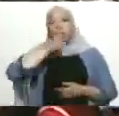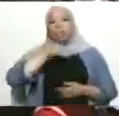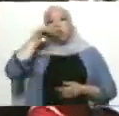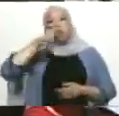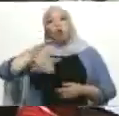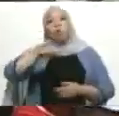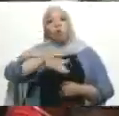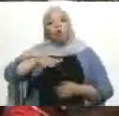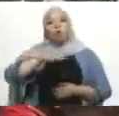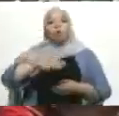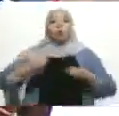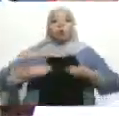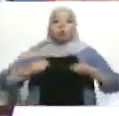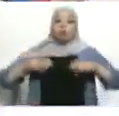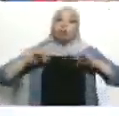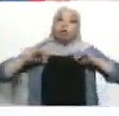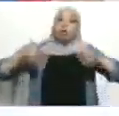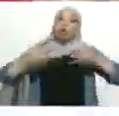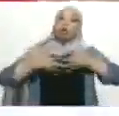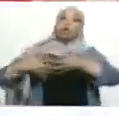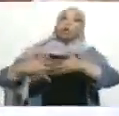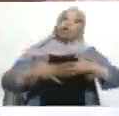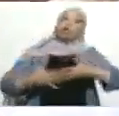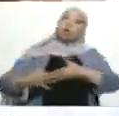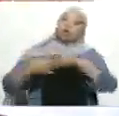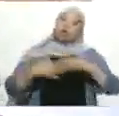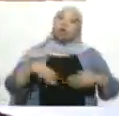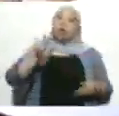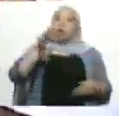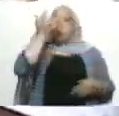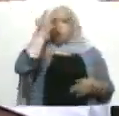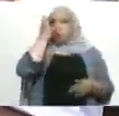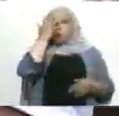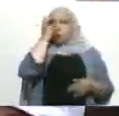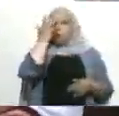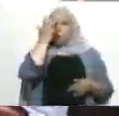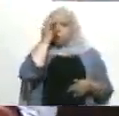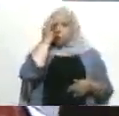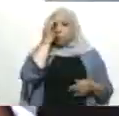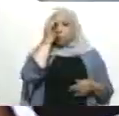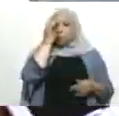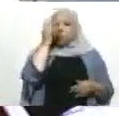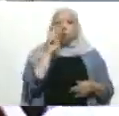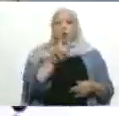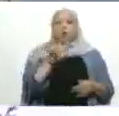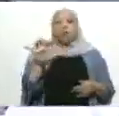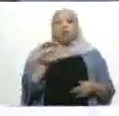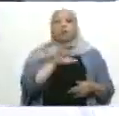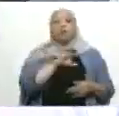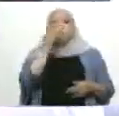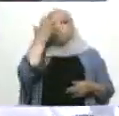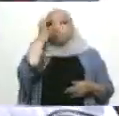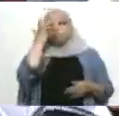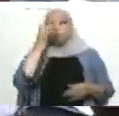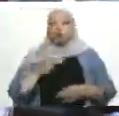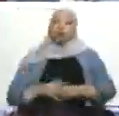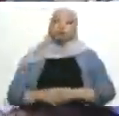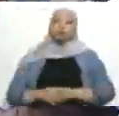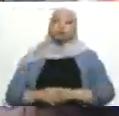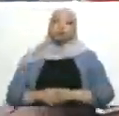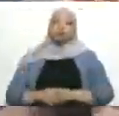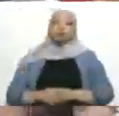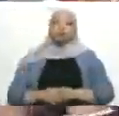pueblo que venció al imperio norteamericano el 4 de febrero, ese 23 de febrero. Porque cuando hayan